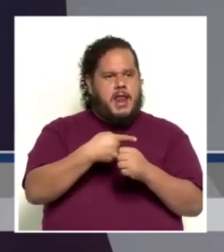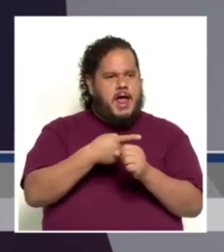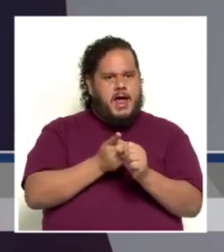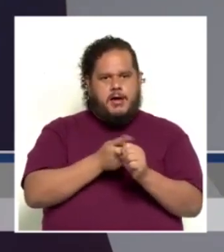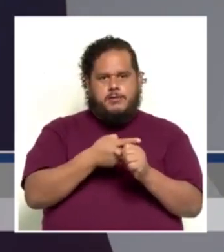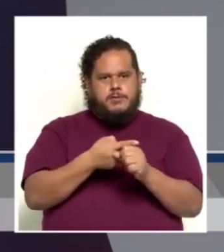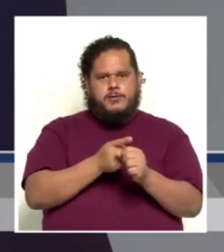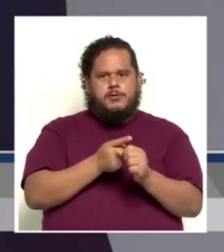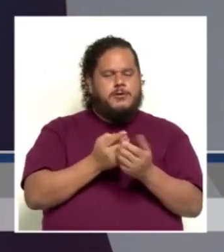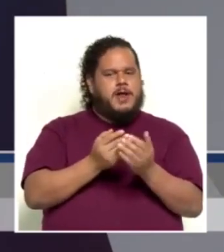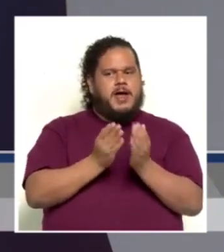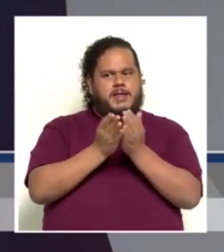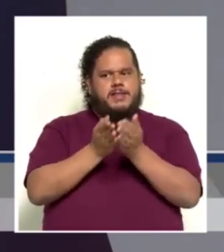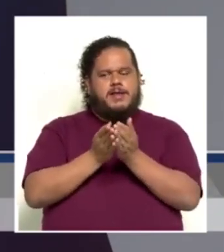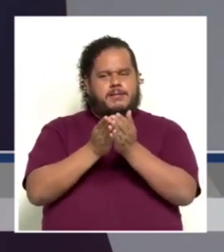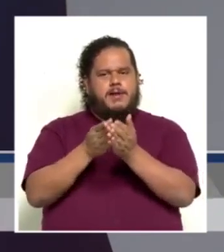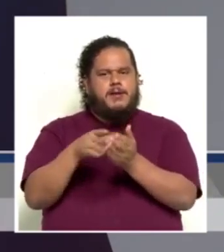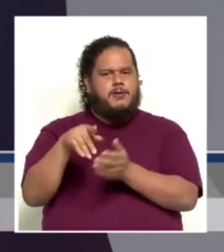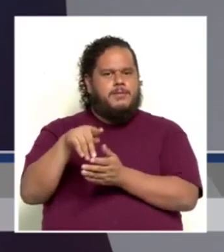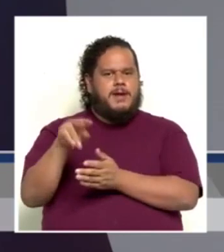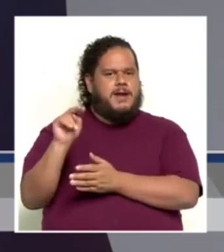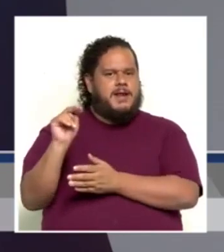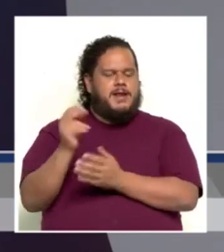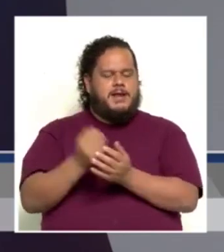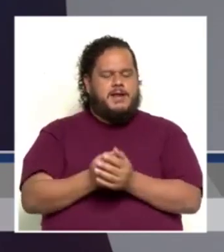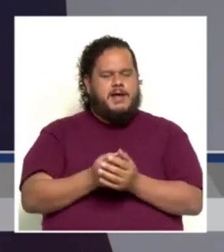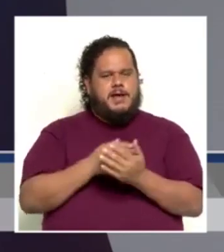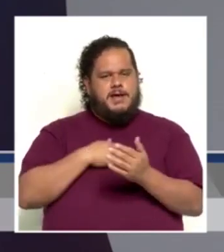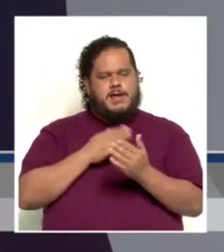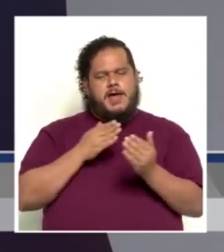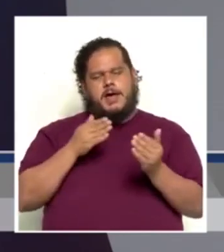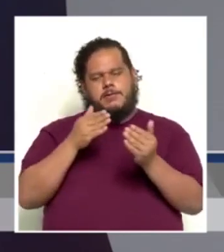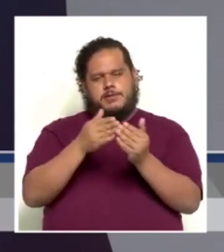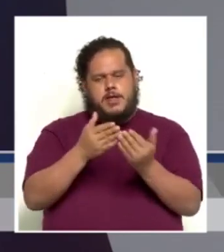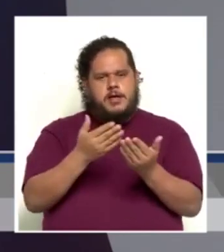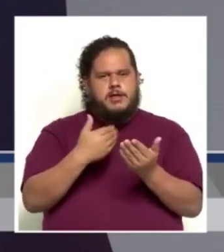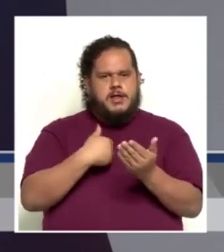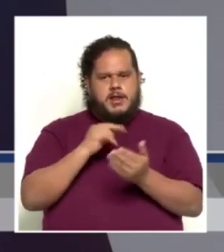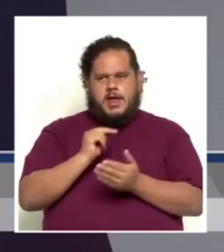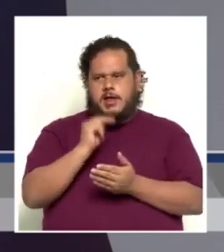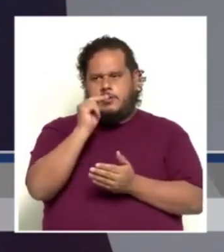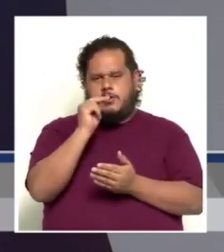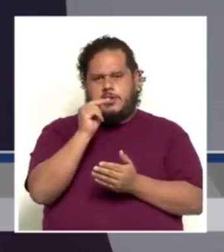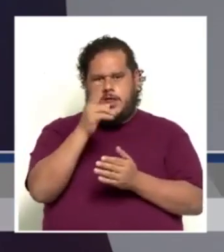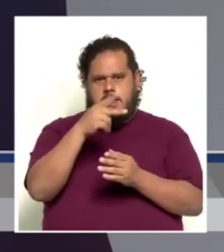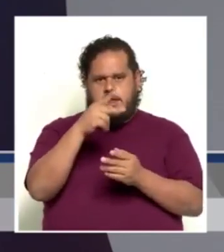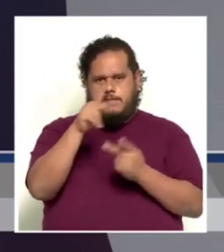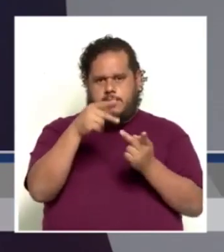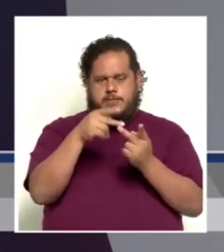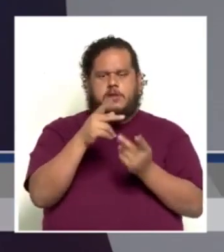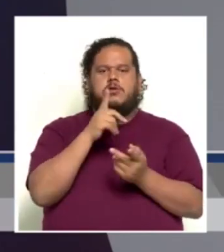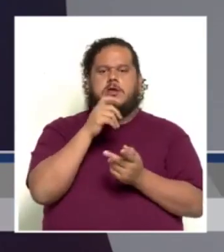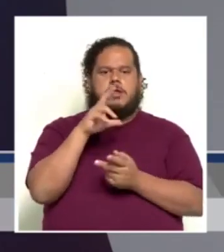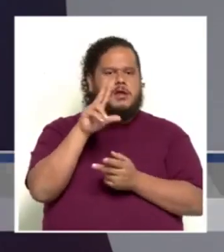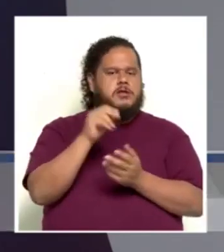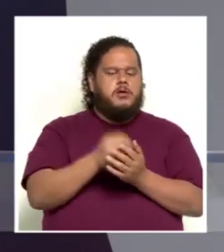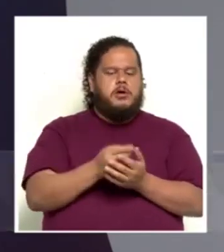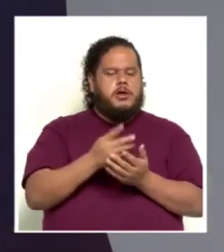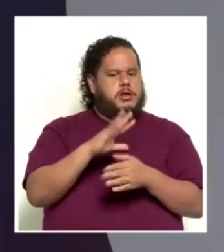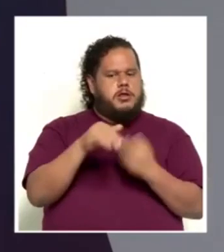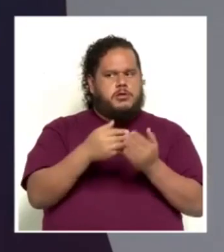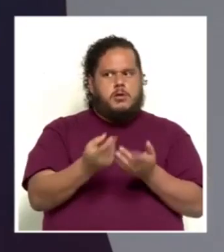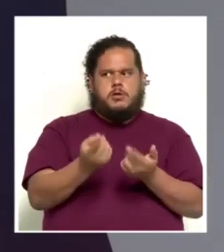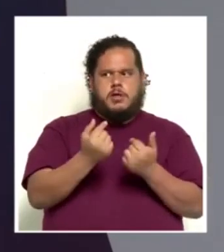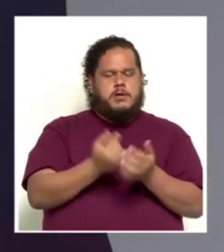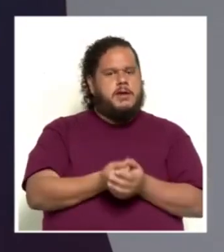Perla Negra mejor ubicada, que apuntaba, tenía el norte perfecto, y quienes no, y lo que viene.